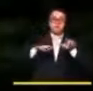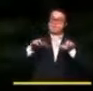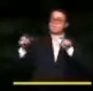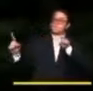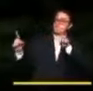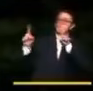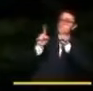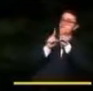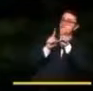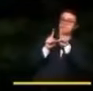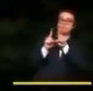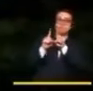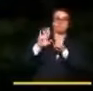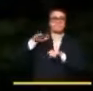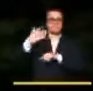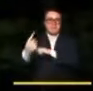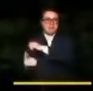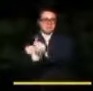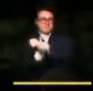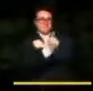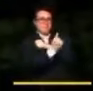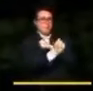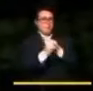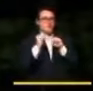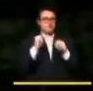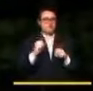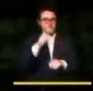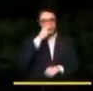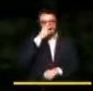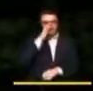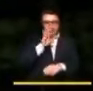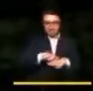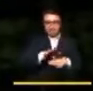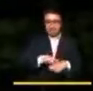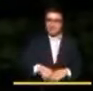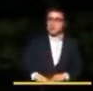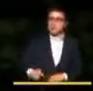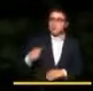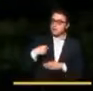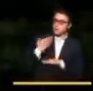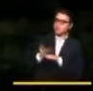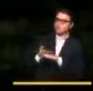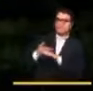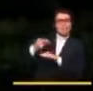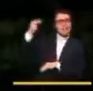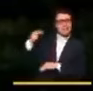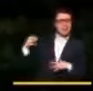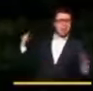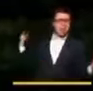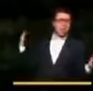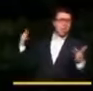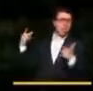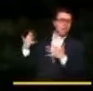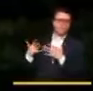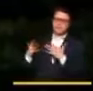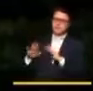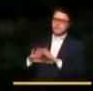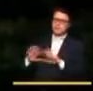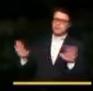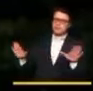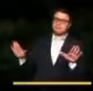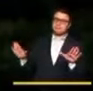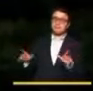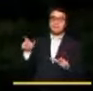Van a caer truenos y centellas. Le voy a proponer cerrar esa historia de la cacería